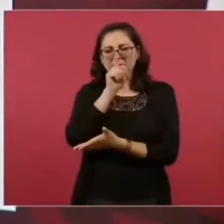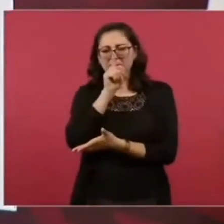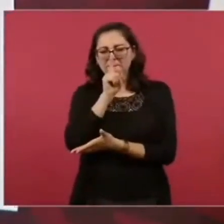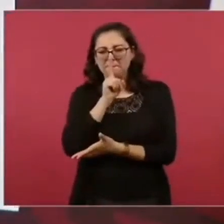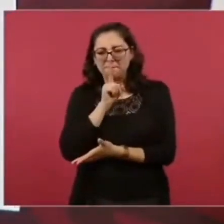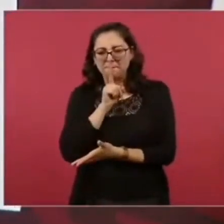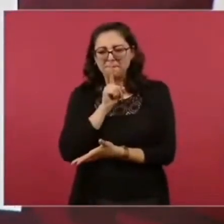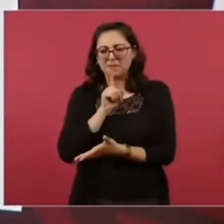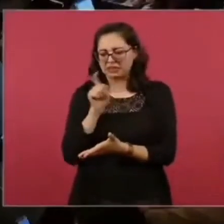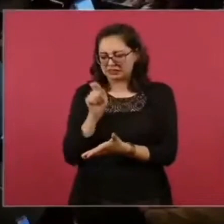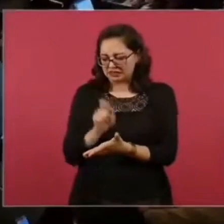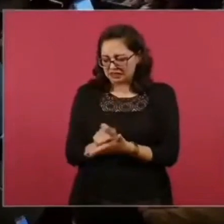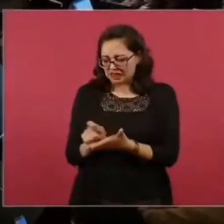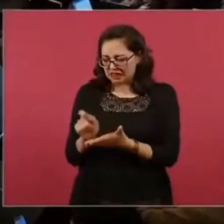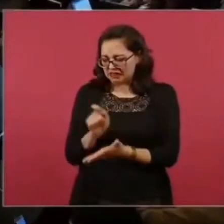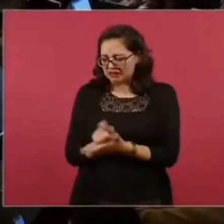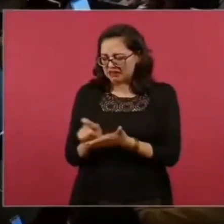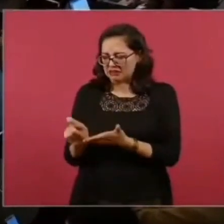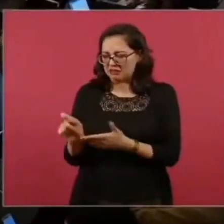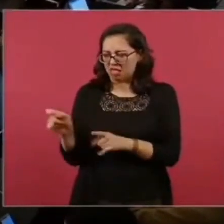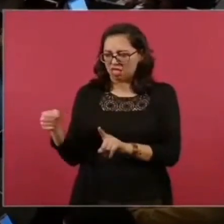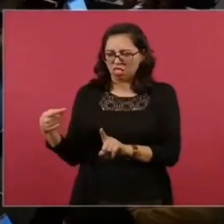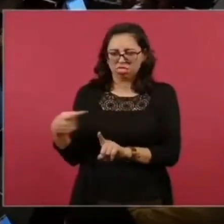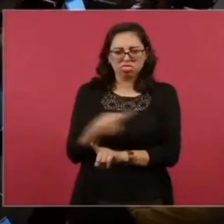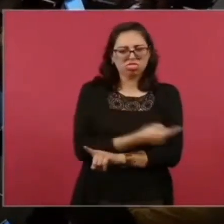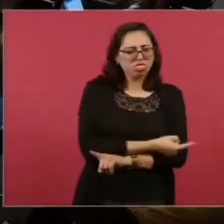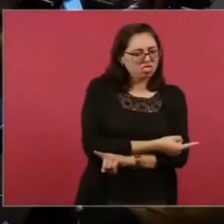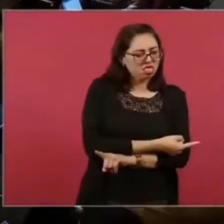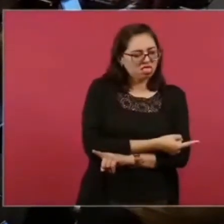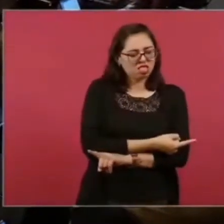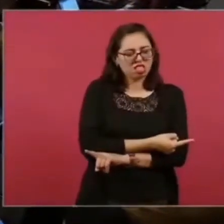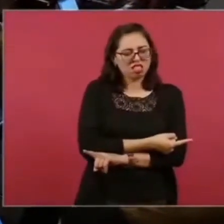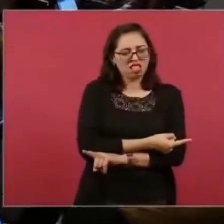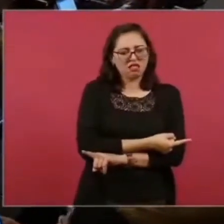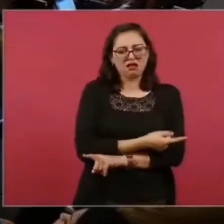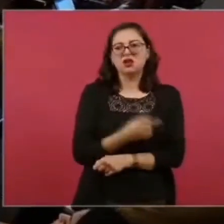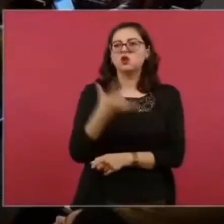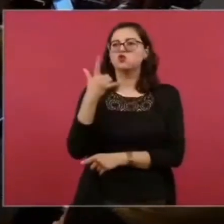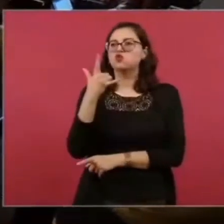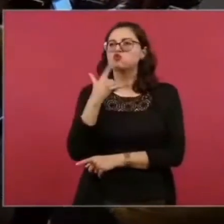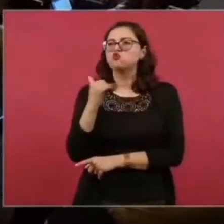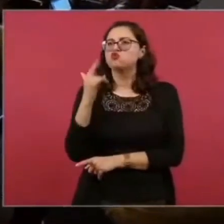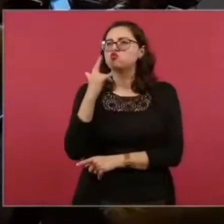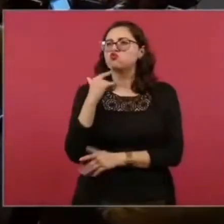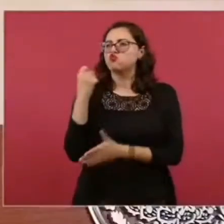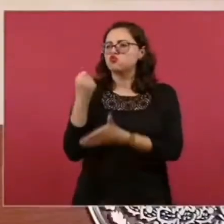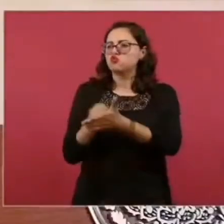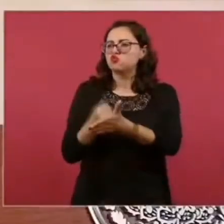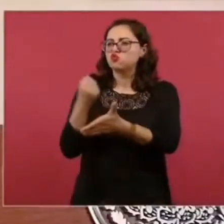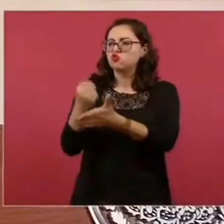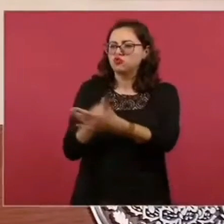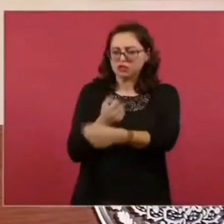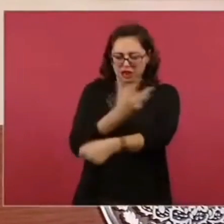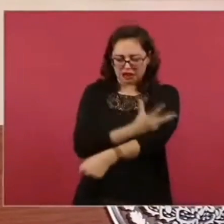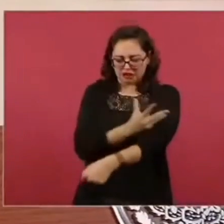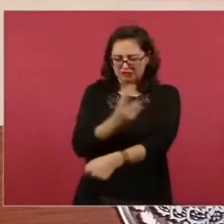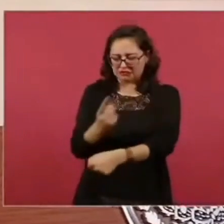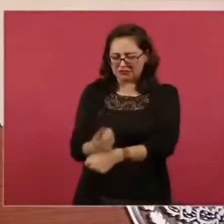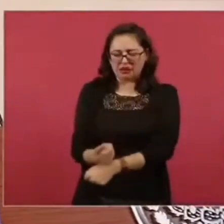la minoría de su tiempo. Se cansó de ser honesto.